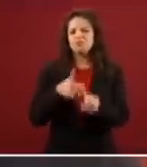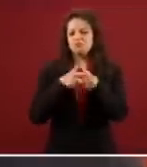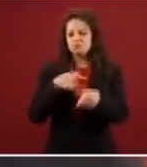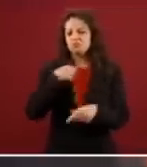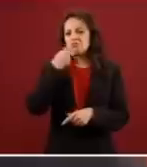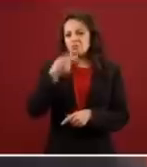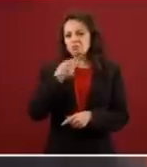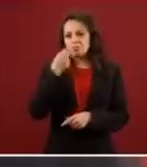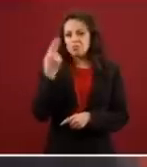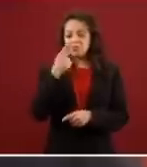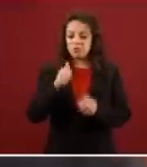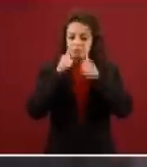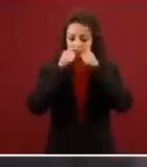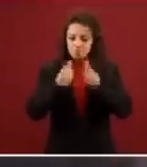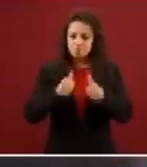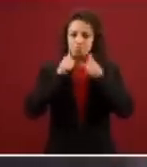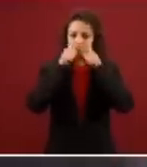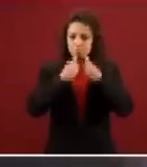hay que quitarle